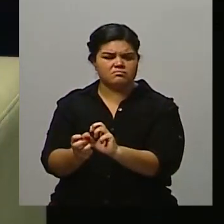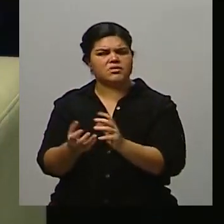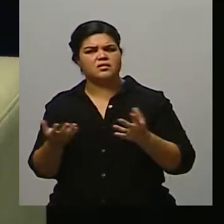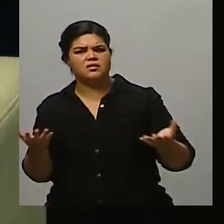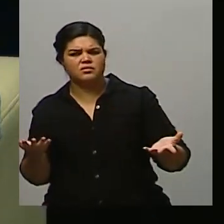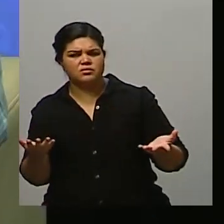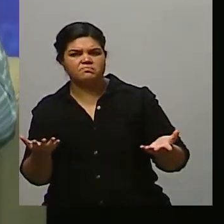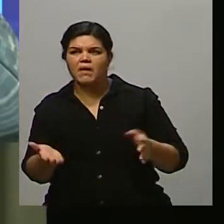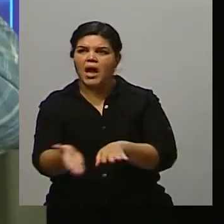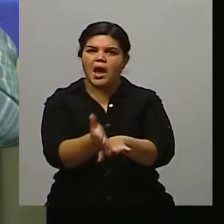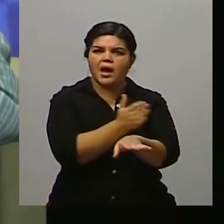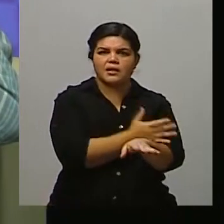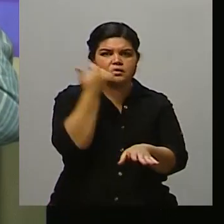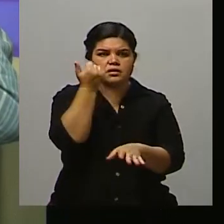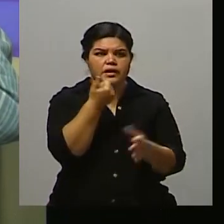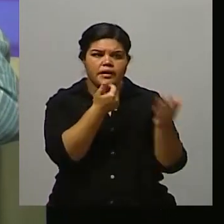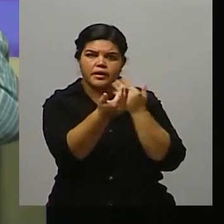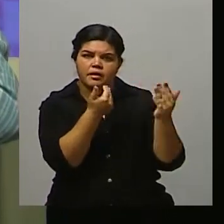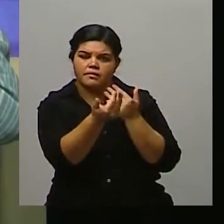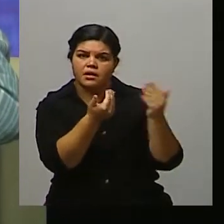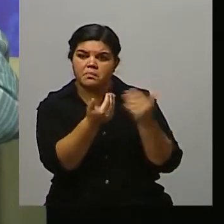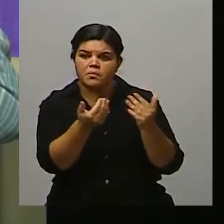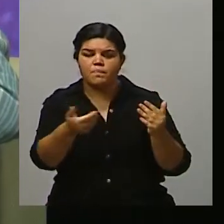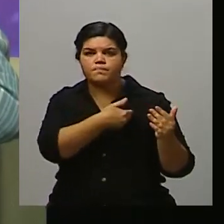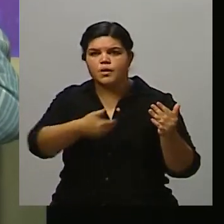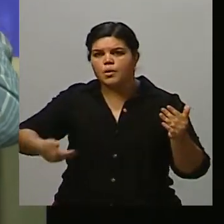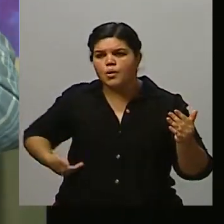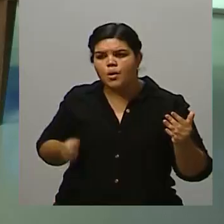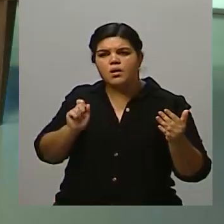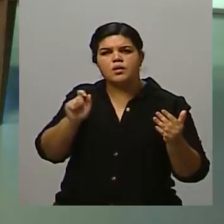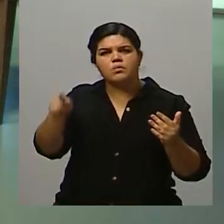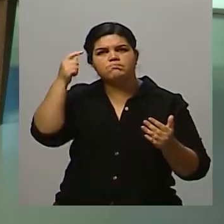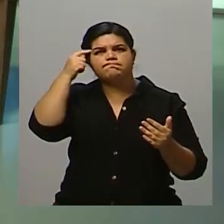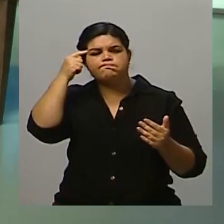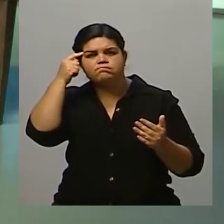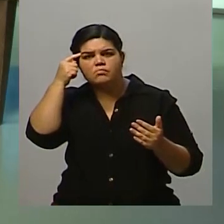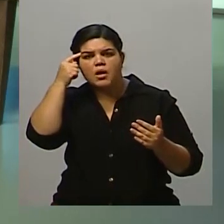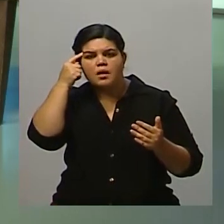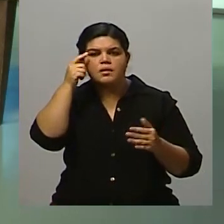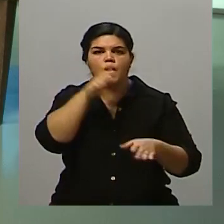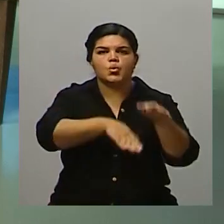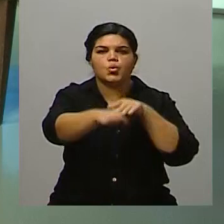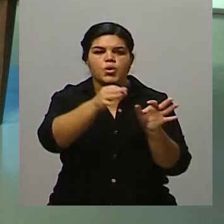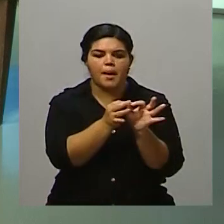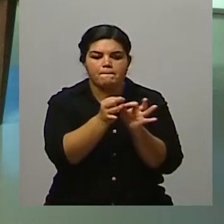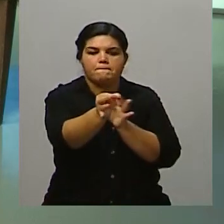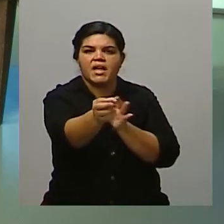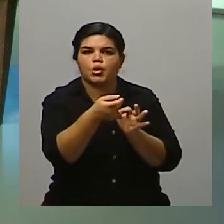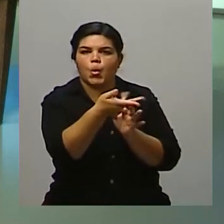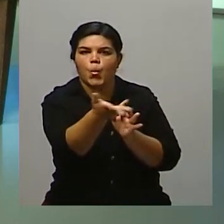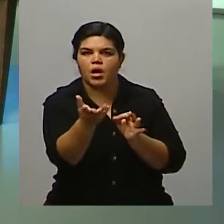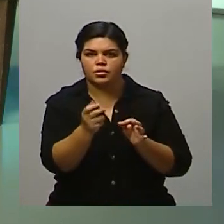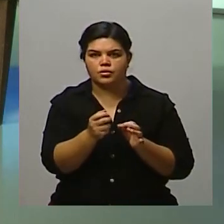veces, el gobierno en este momento no piensa que es solamente una cuestión de cuántos metros de camino, cuántos bancos de